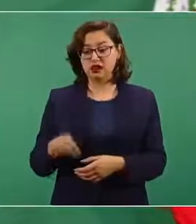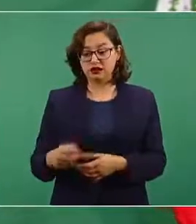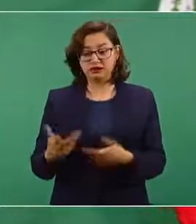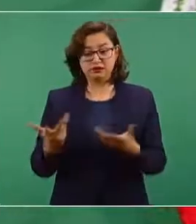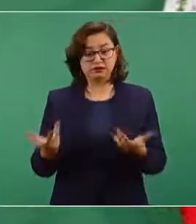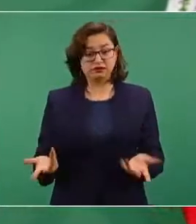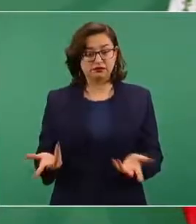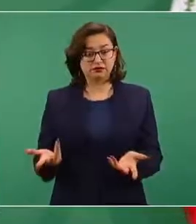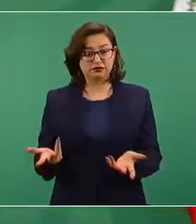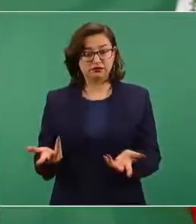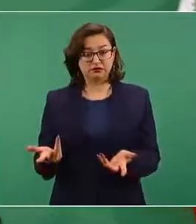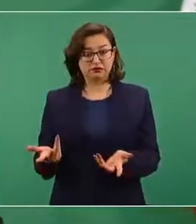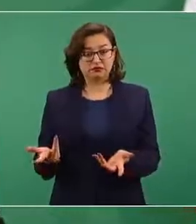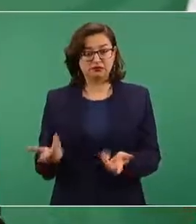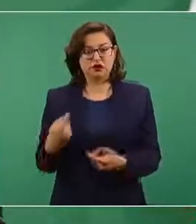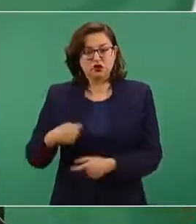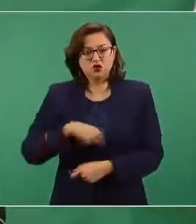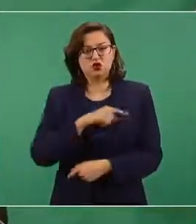solo hacer